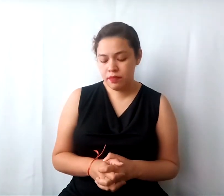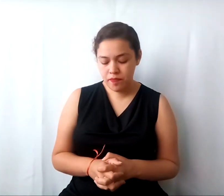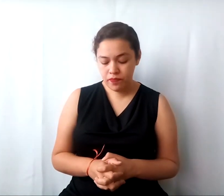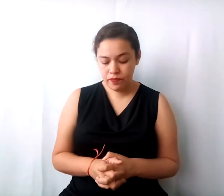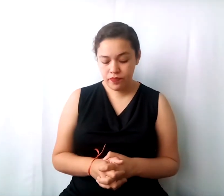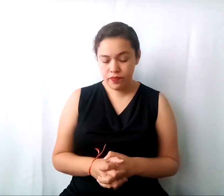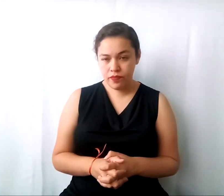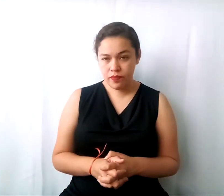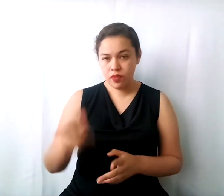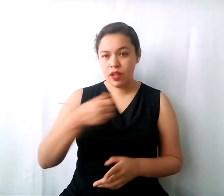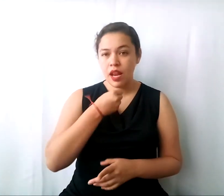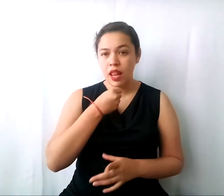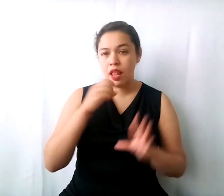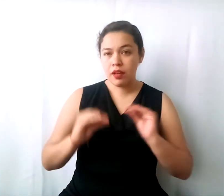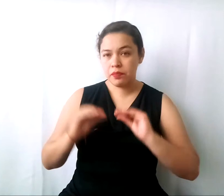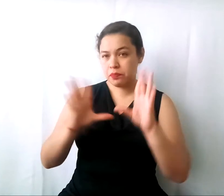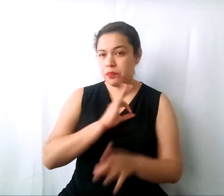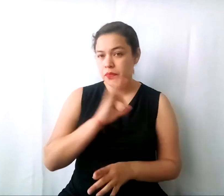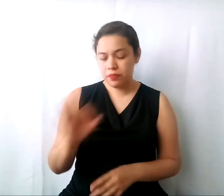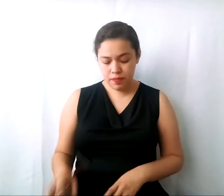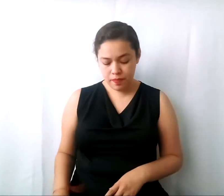Si gustan, pueden activar sus micrófonos.